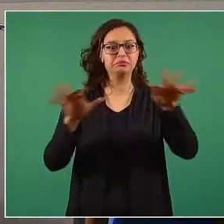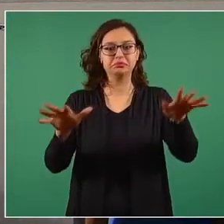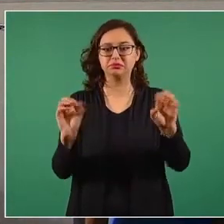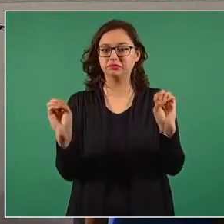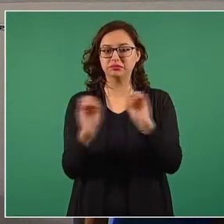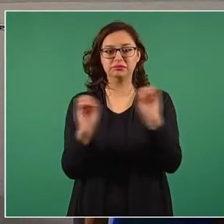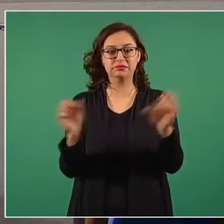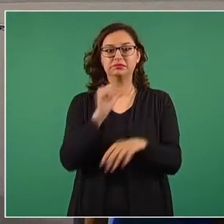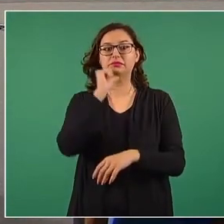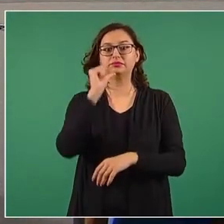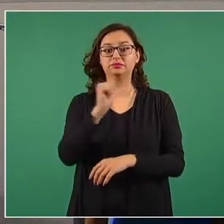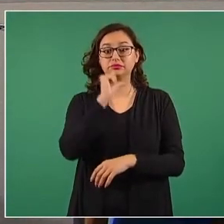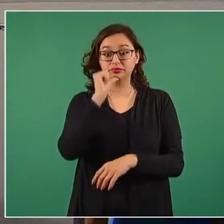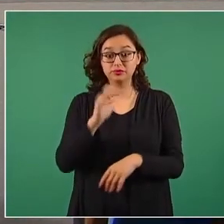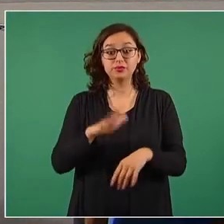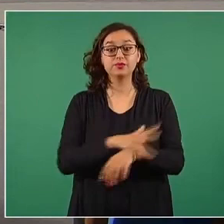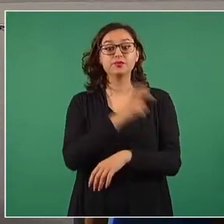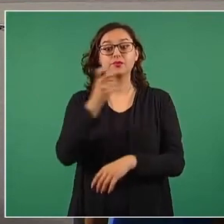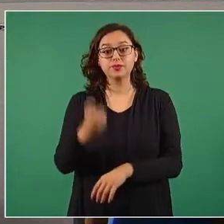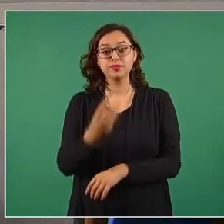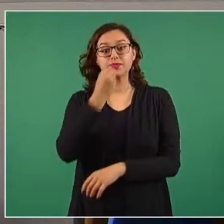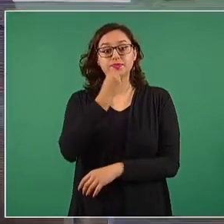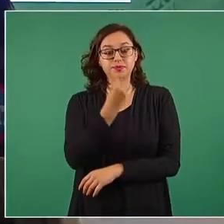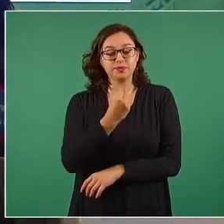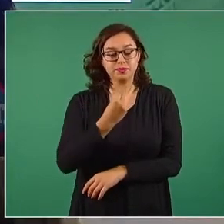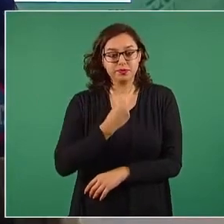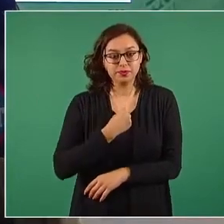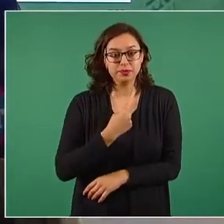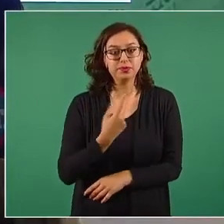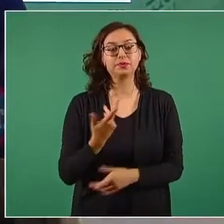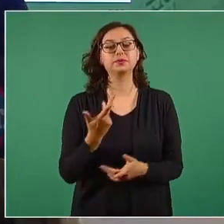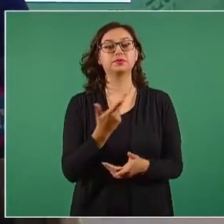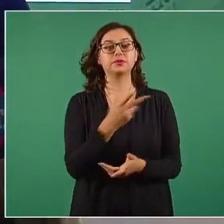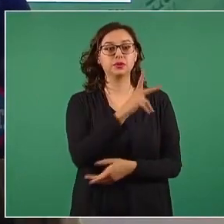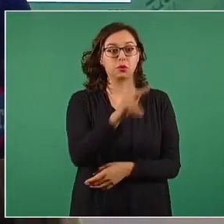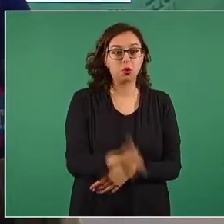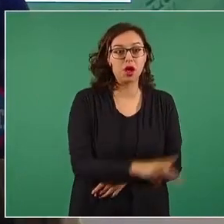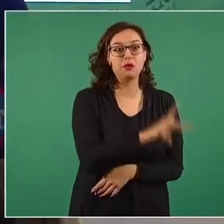Por eso tuvimos que ir pueblo por pueblo